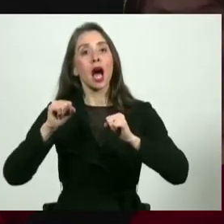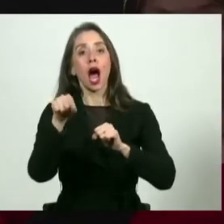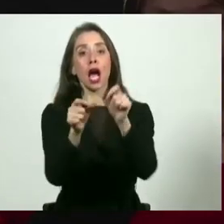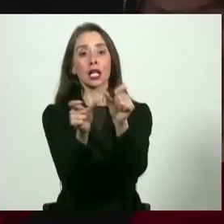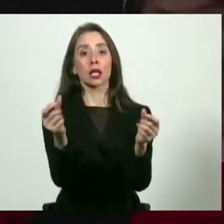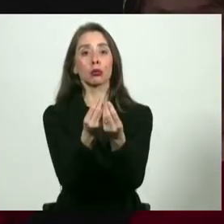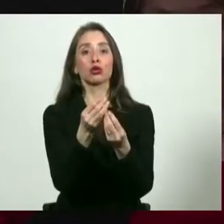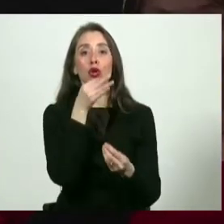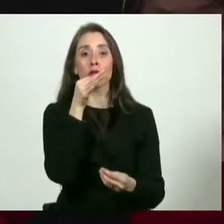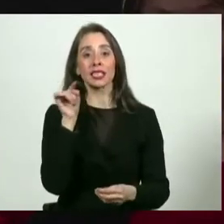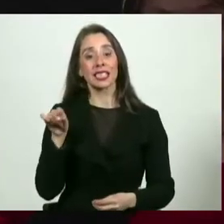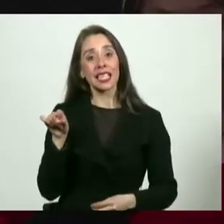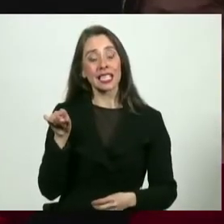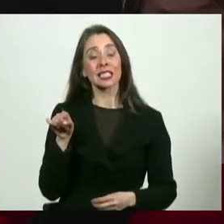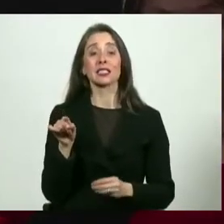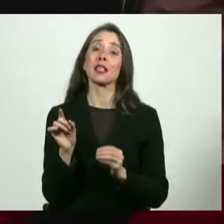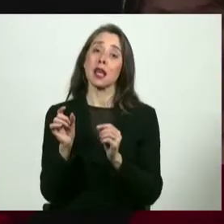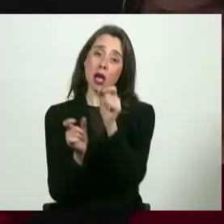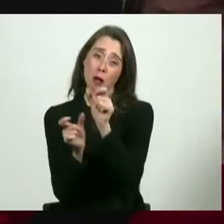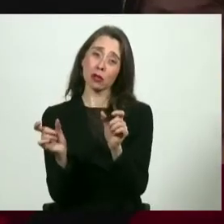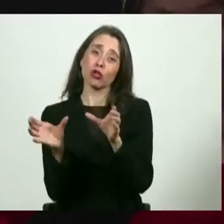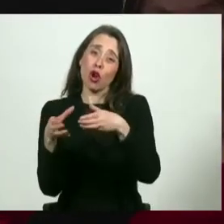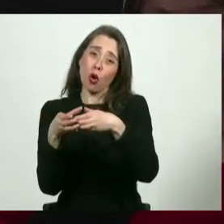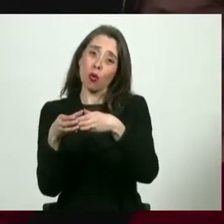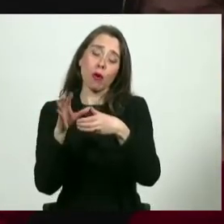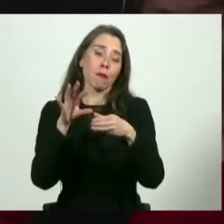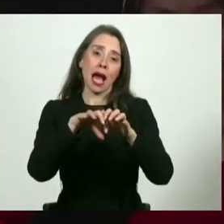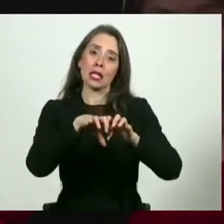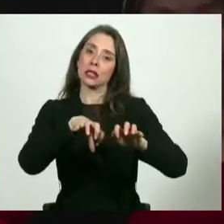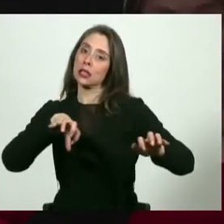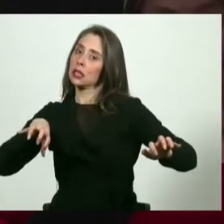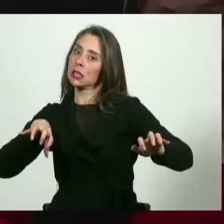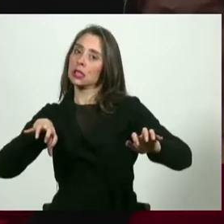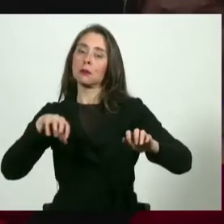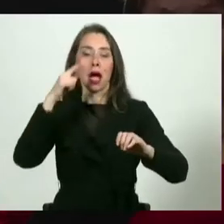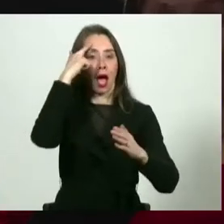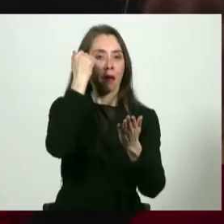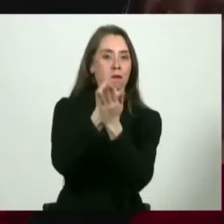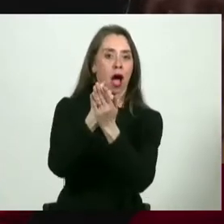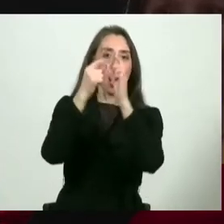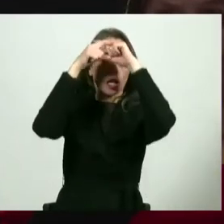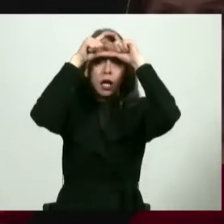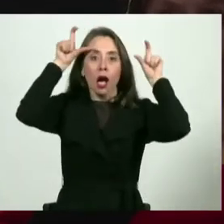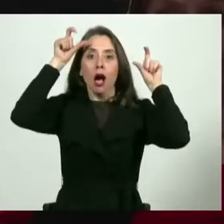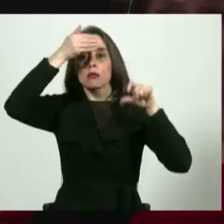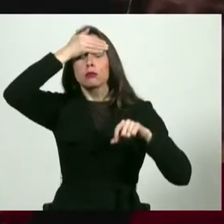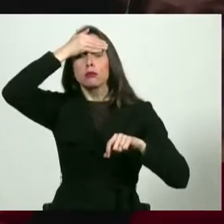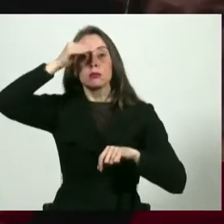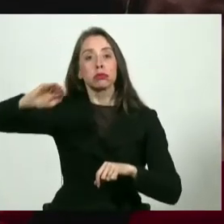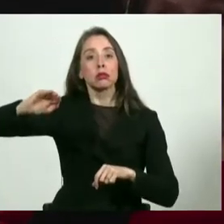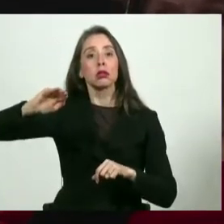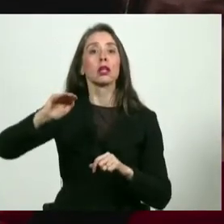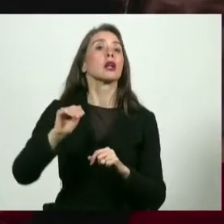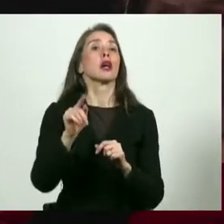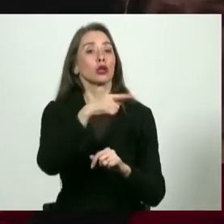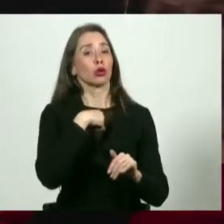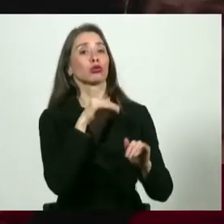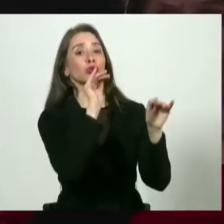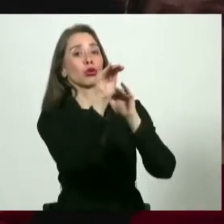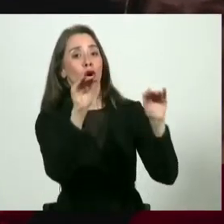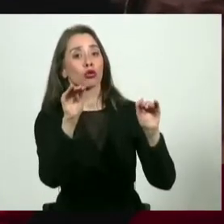de lo que es la inclusión. Y yo he trabajado, mi compañera lleva 30 y tantos